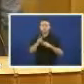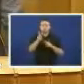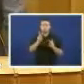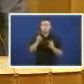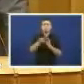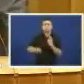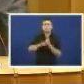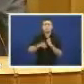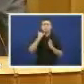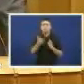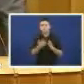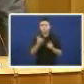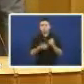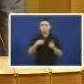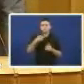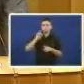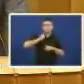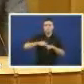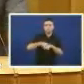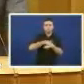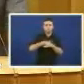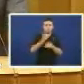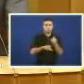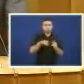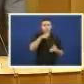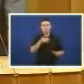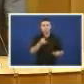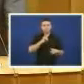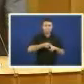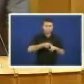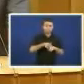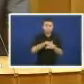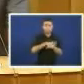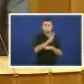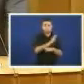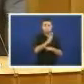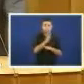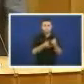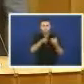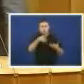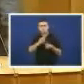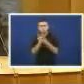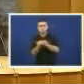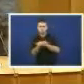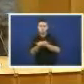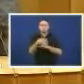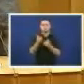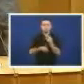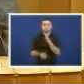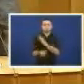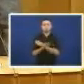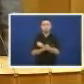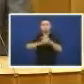por parte das administracións anteriores gobernadas polo Partido Popular sentándose ás bases para garantir o